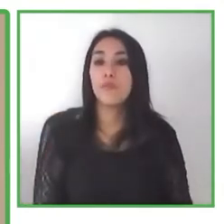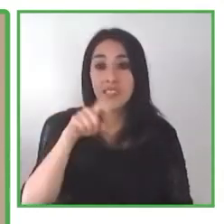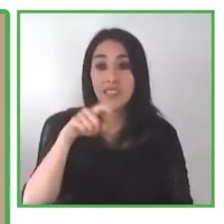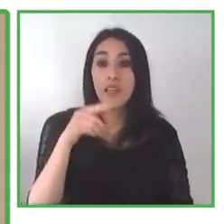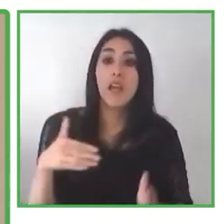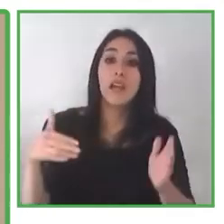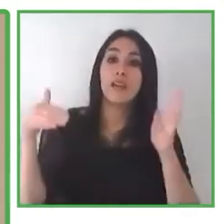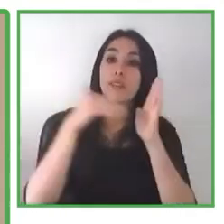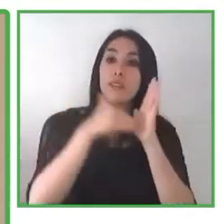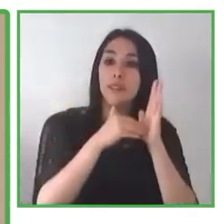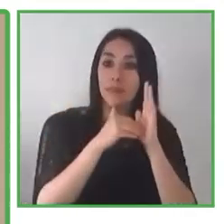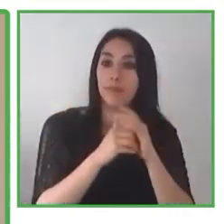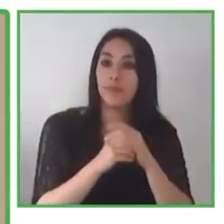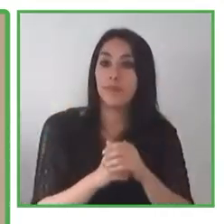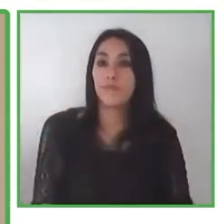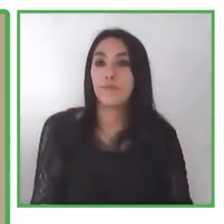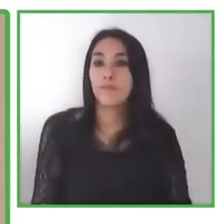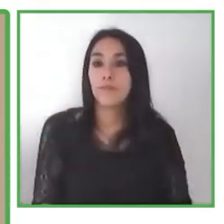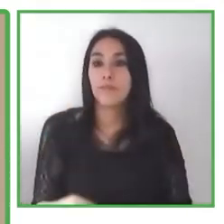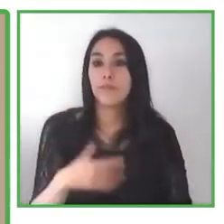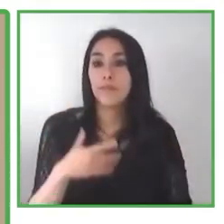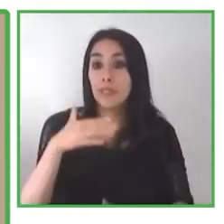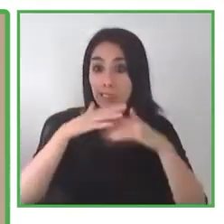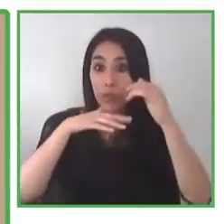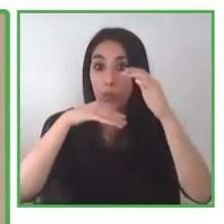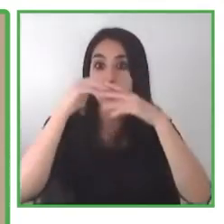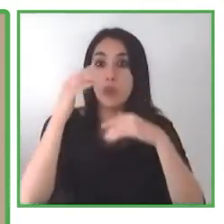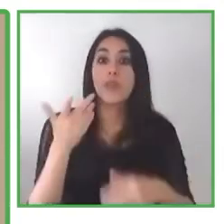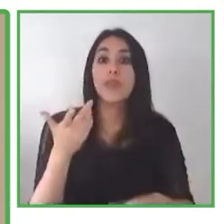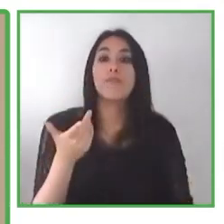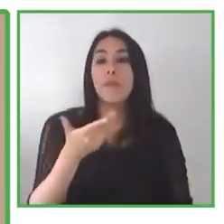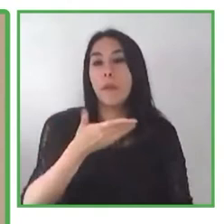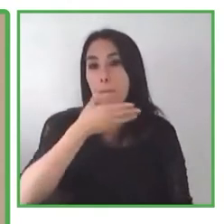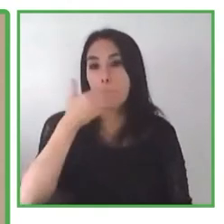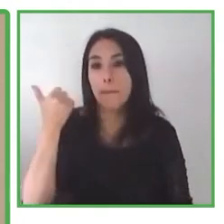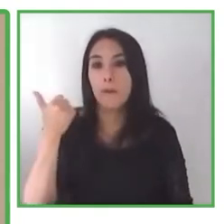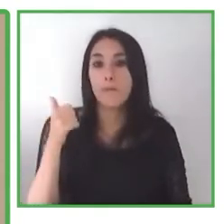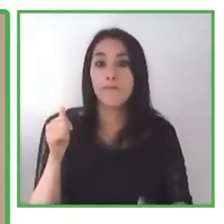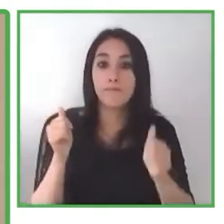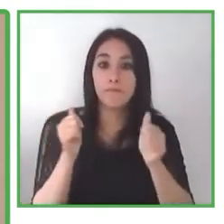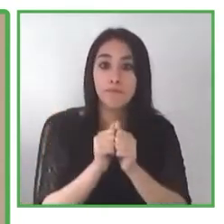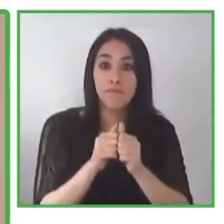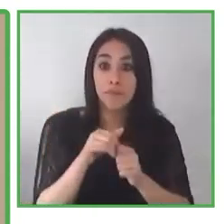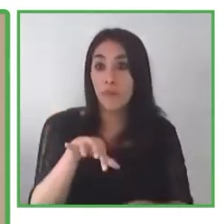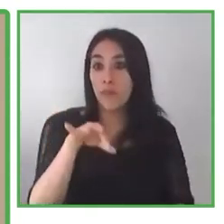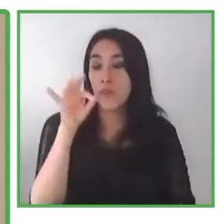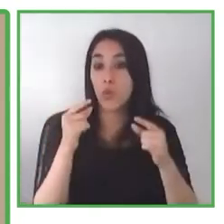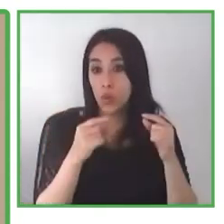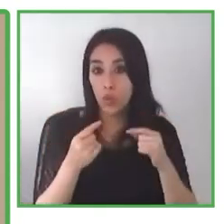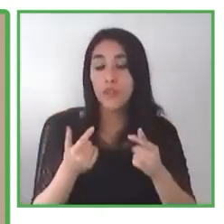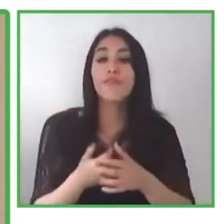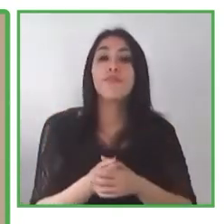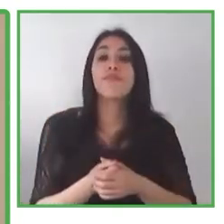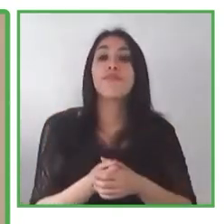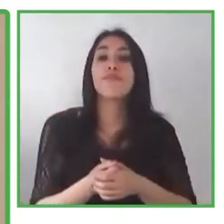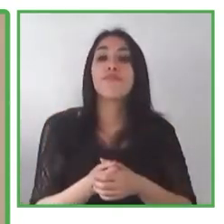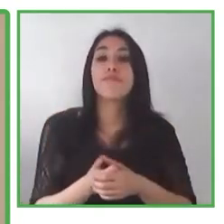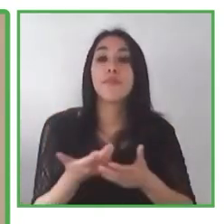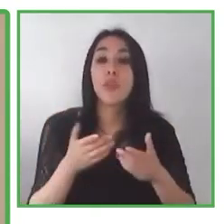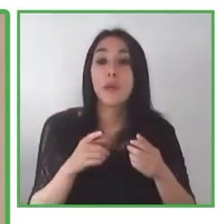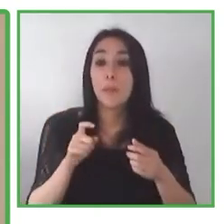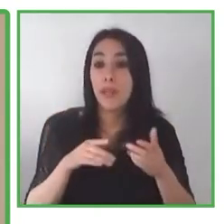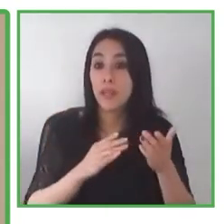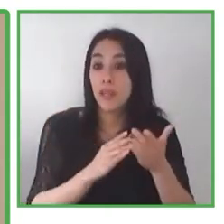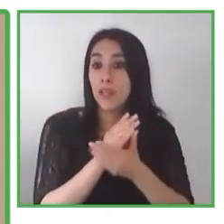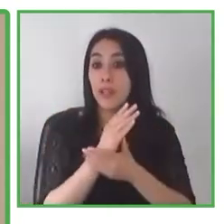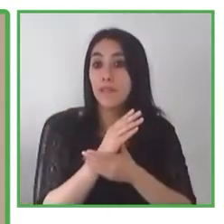Necesitamos volver a reconstruir algo mejor y en conjunto identificar soluciones que nos permitan